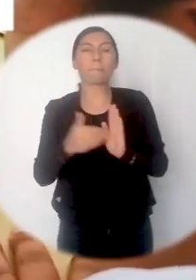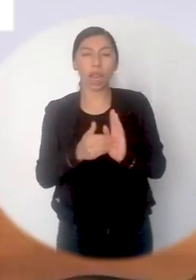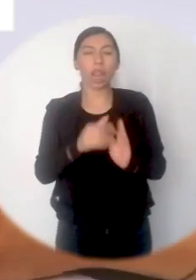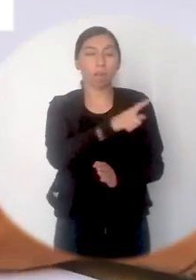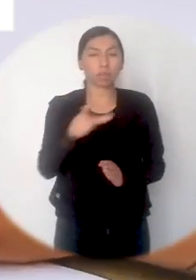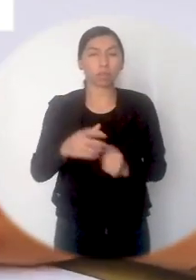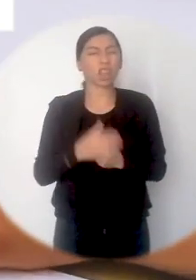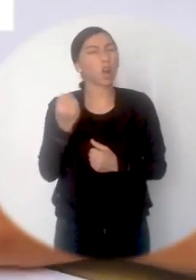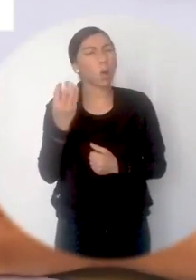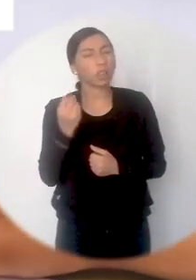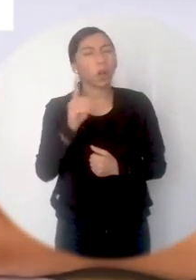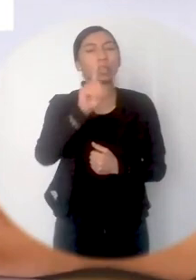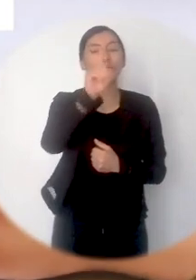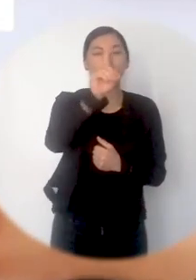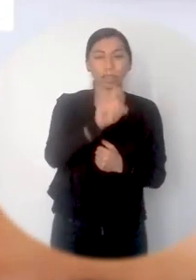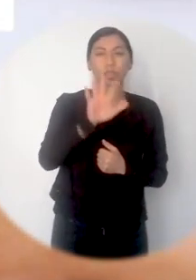79.668 personas por un valor de